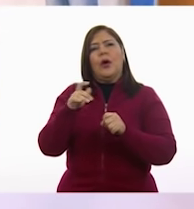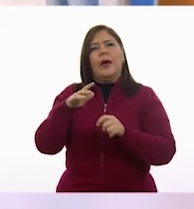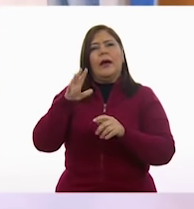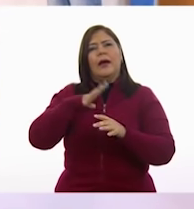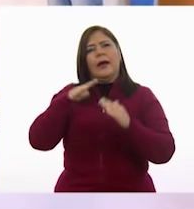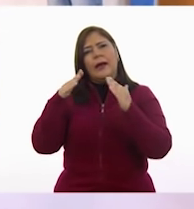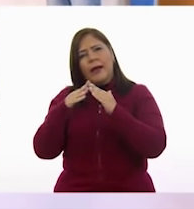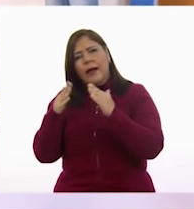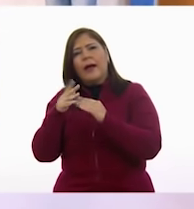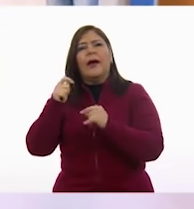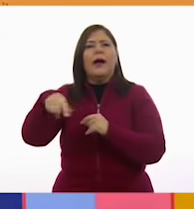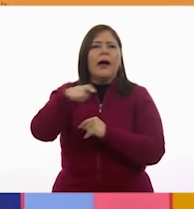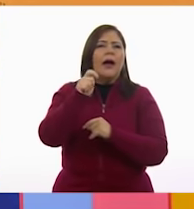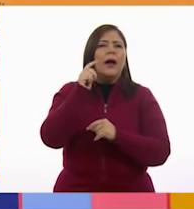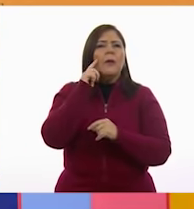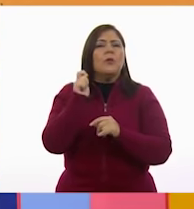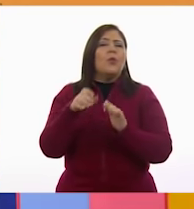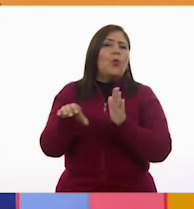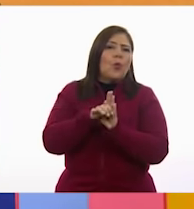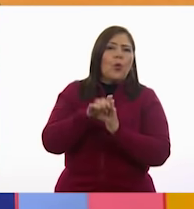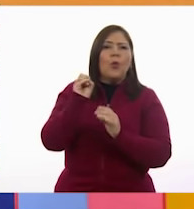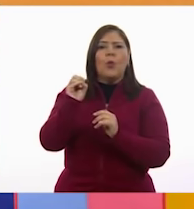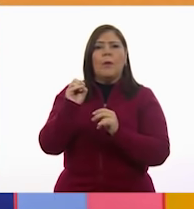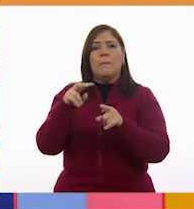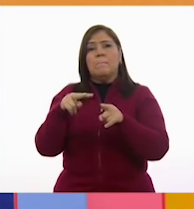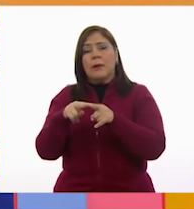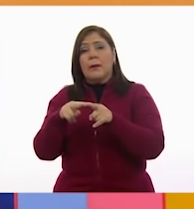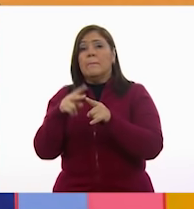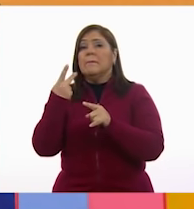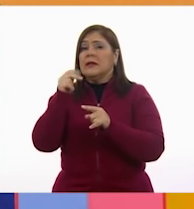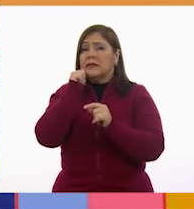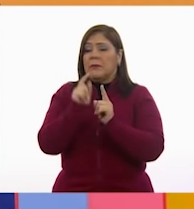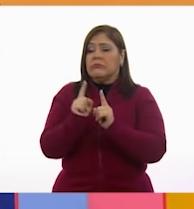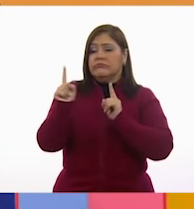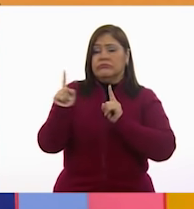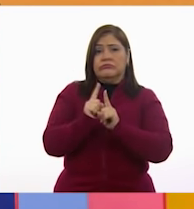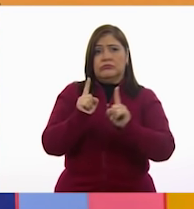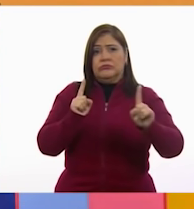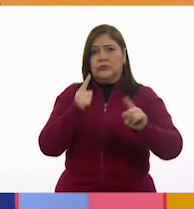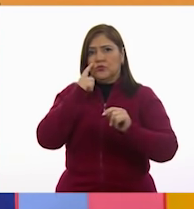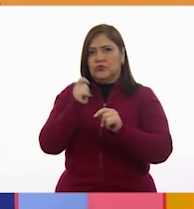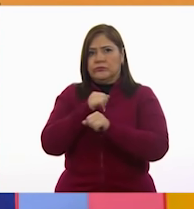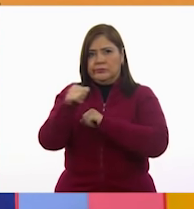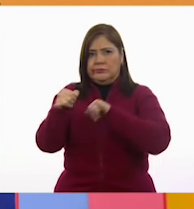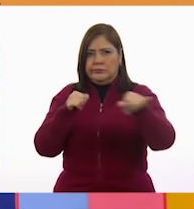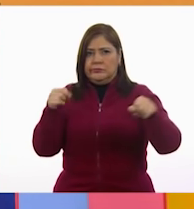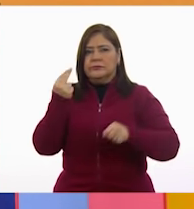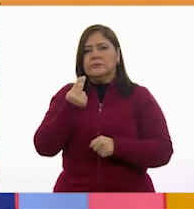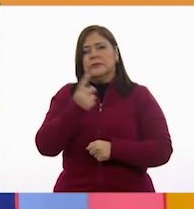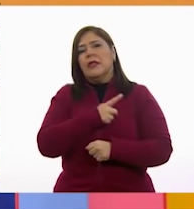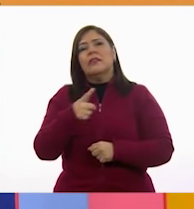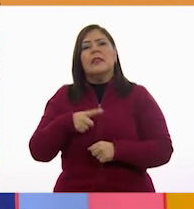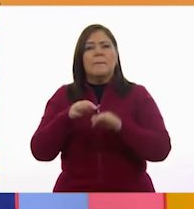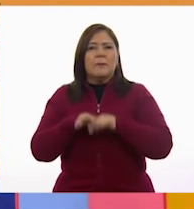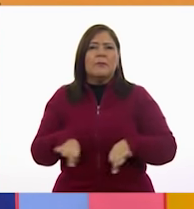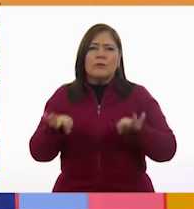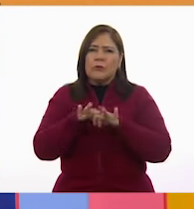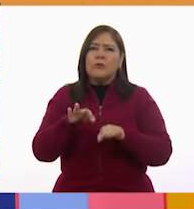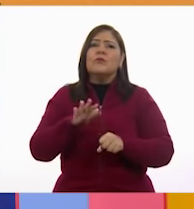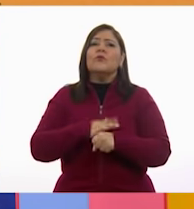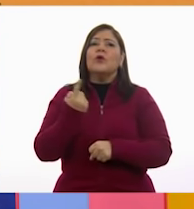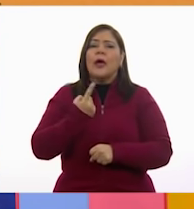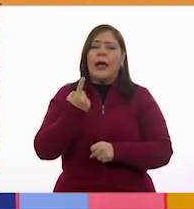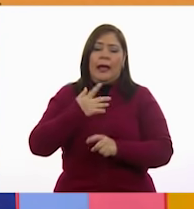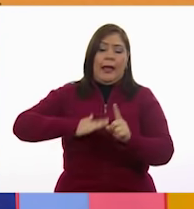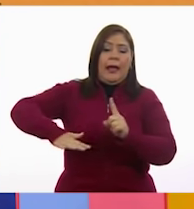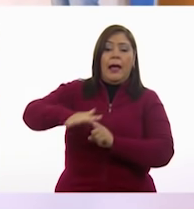en nuestro cuarto, en un parque, siempre cuidando nuestra sana distancia. Y lo más importante de eso es de que nos aseguremos de que nuestro espacio